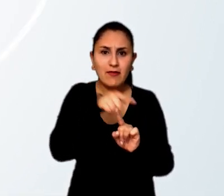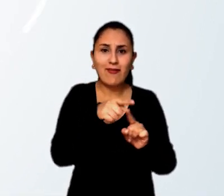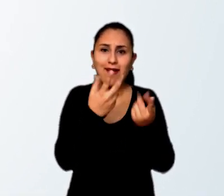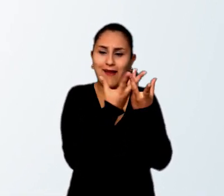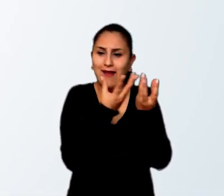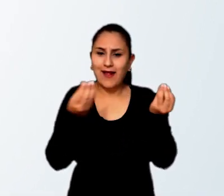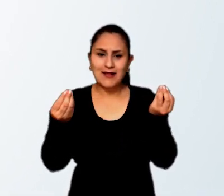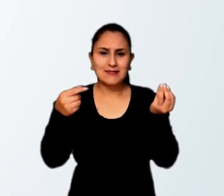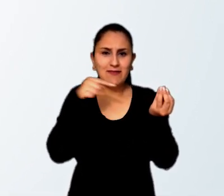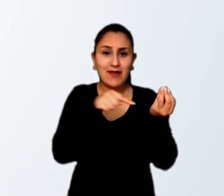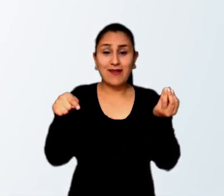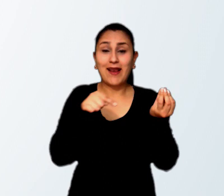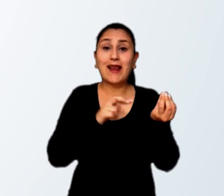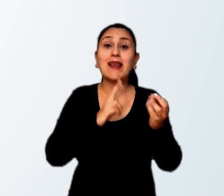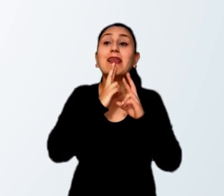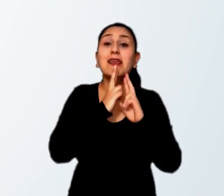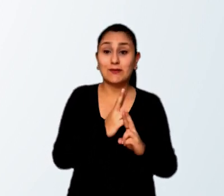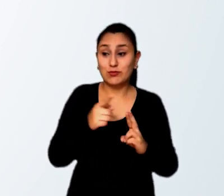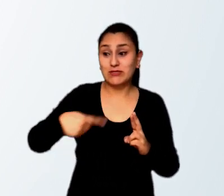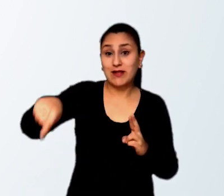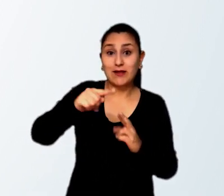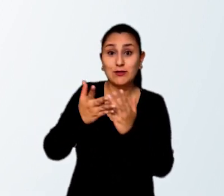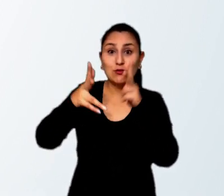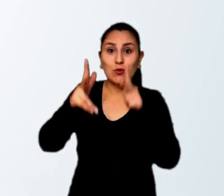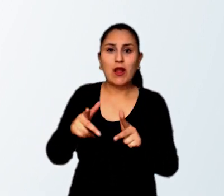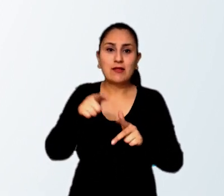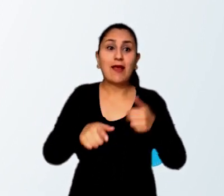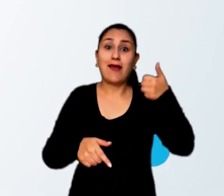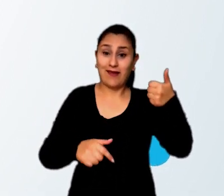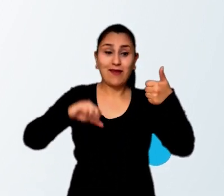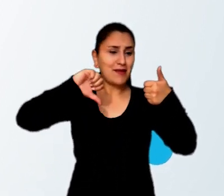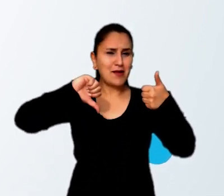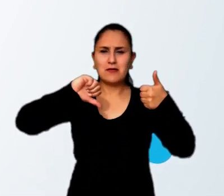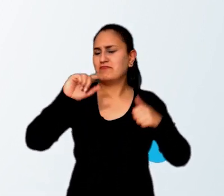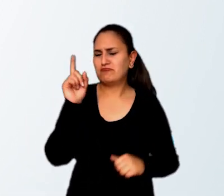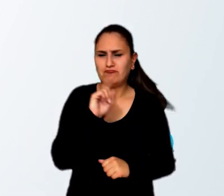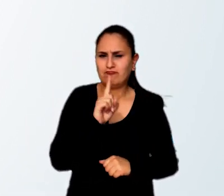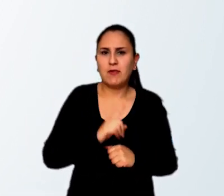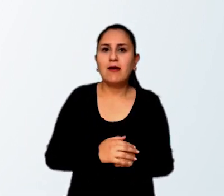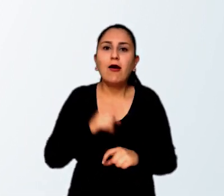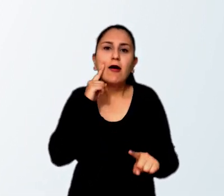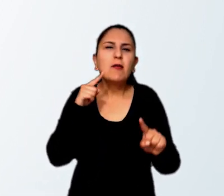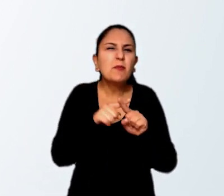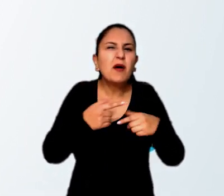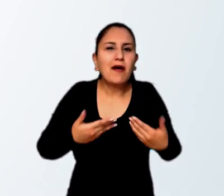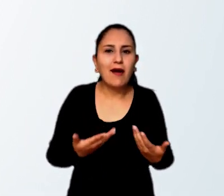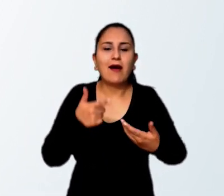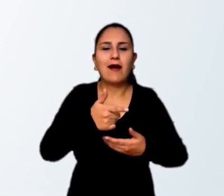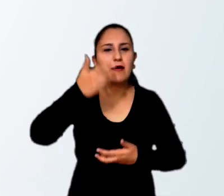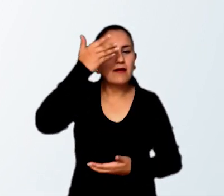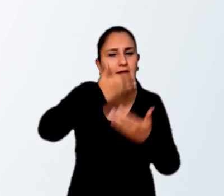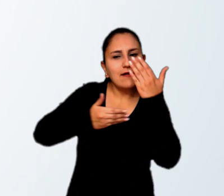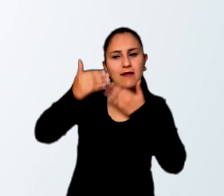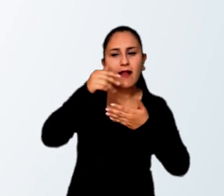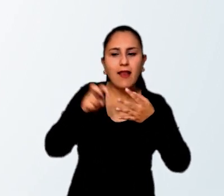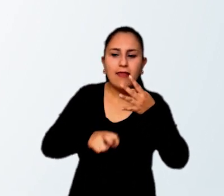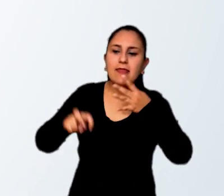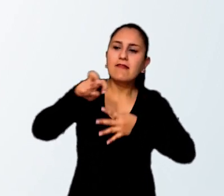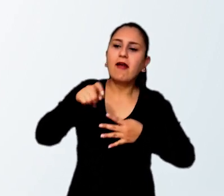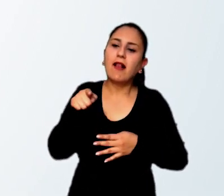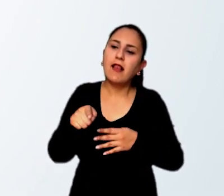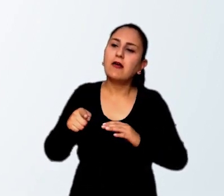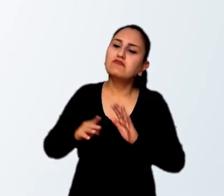respuestas de los estudiantes en adecuadas o inadecuadas sino que buscan valorar el nivel de desempeño de los estudiantes